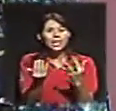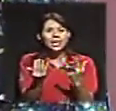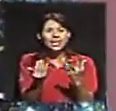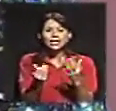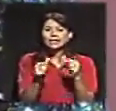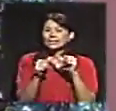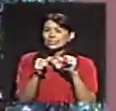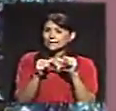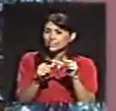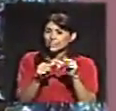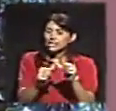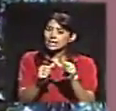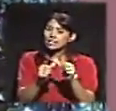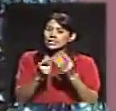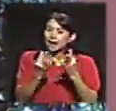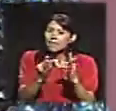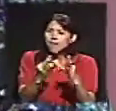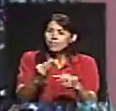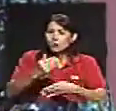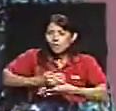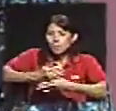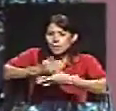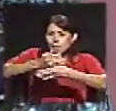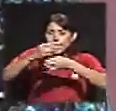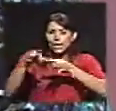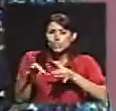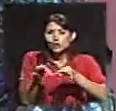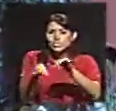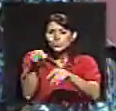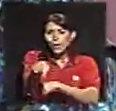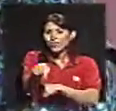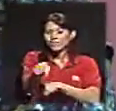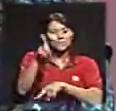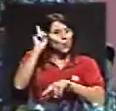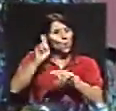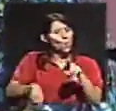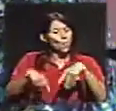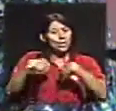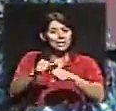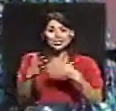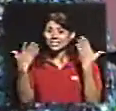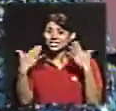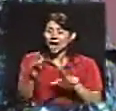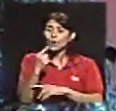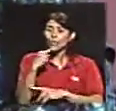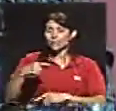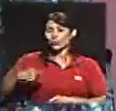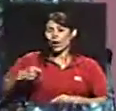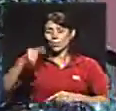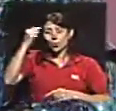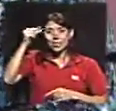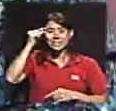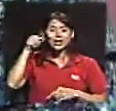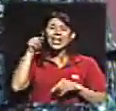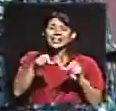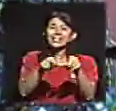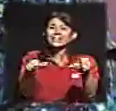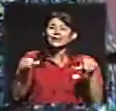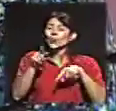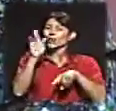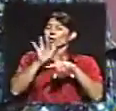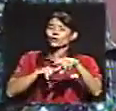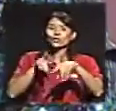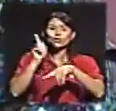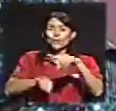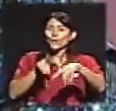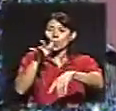seguir pretendiendo un desarrollo turístico ahí. Eso no procede, porque ya lo ha dicho la Procuraduría, es zona inalienable. Si bien es cierto,